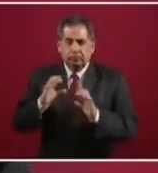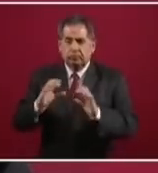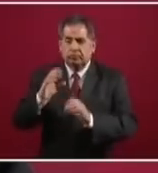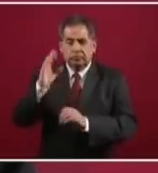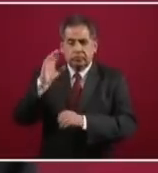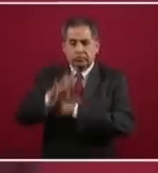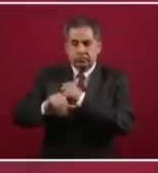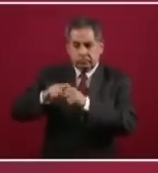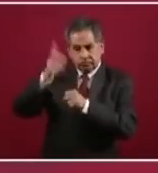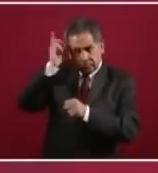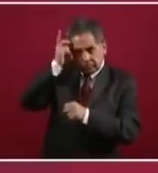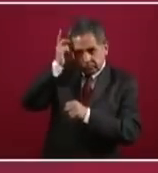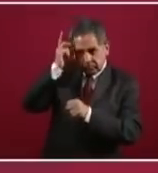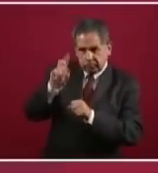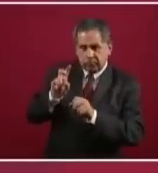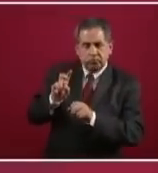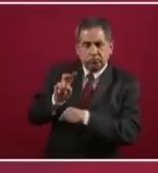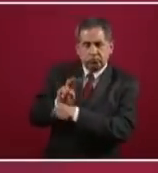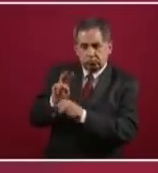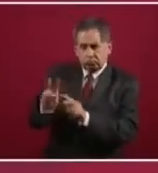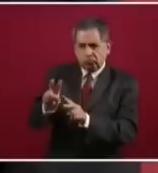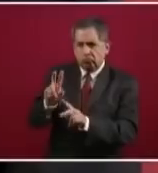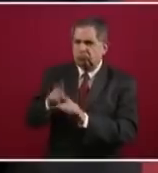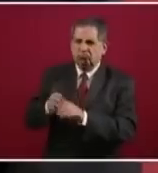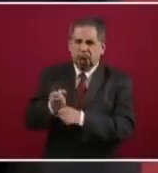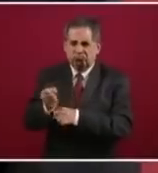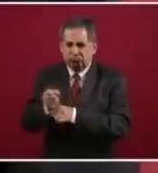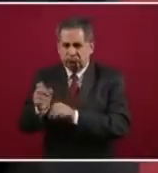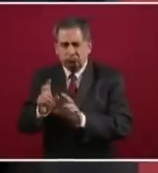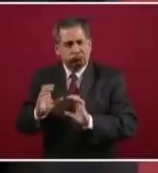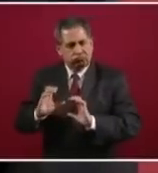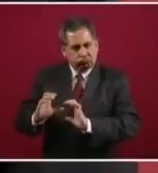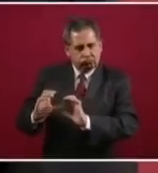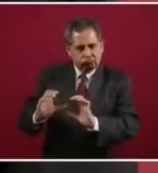protegerlos, cuidarlos, no maltratarlos,